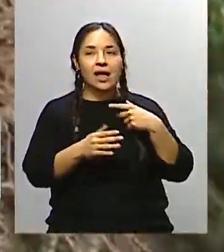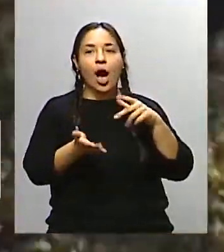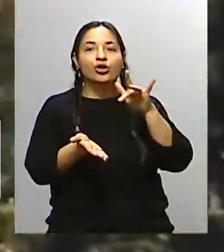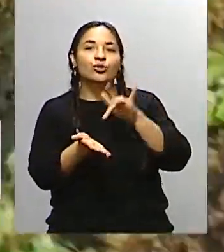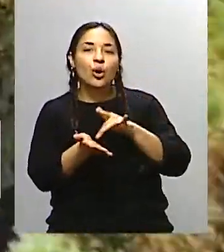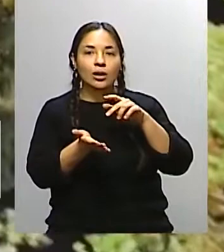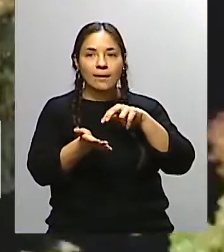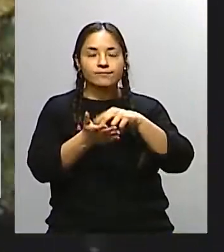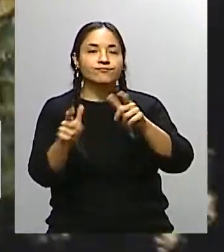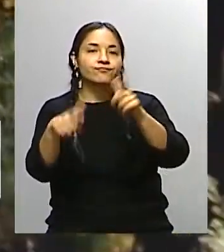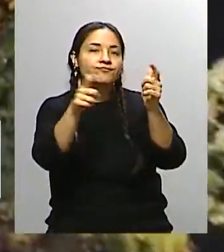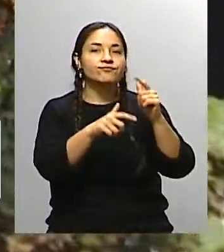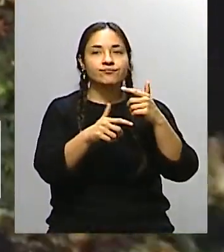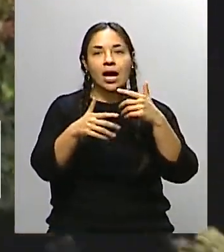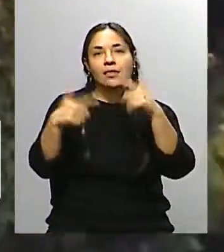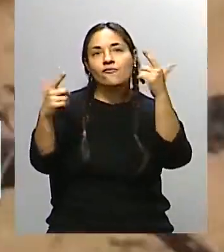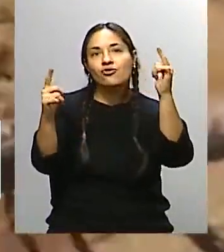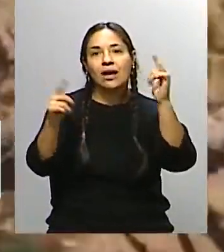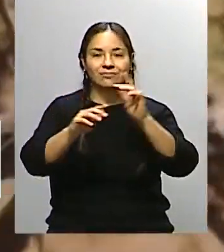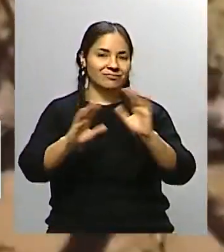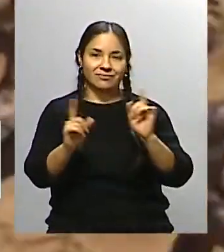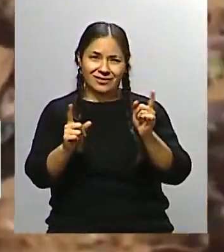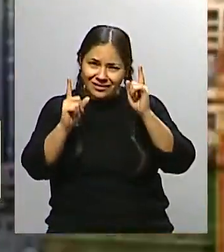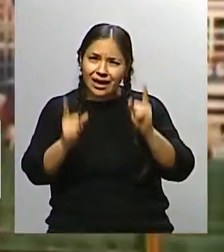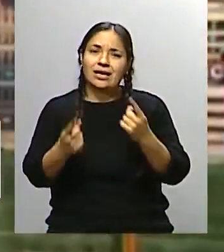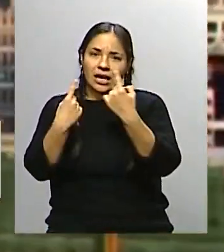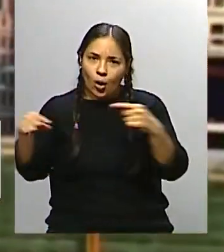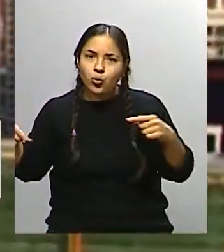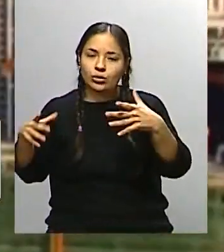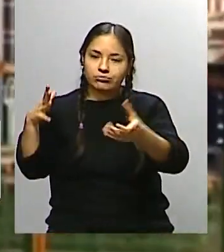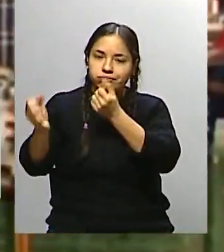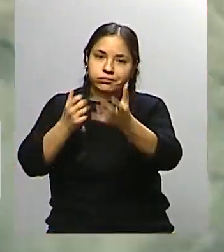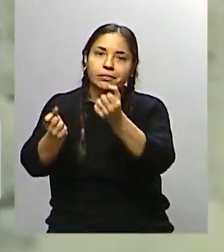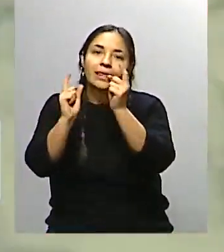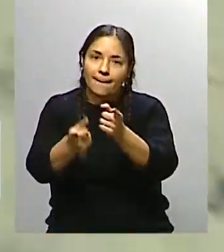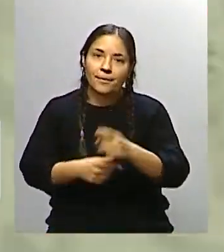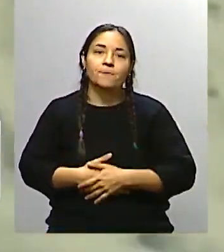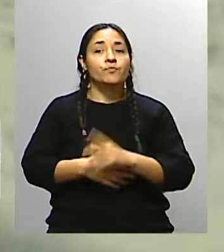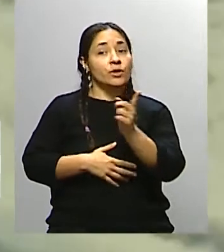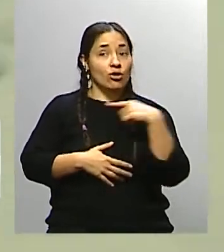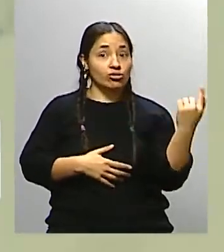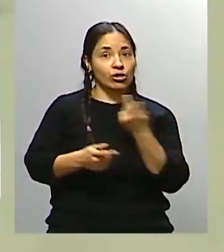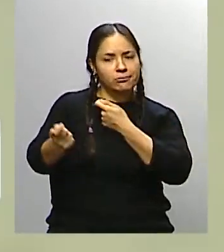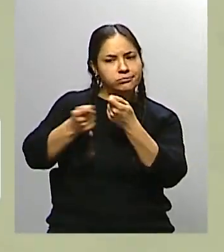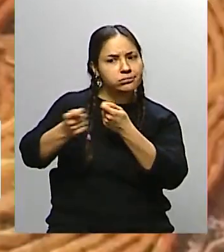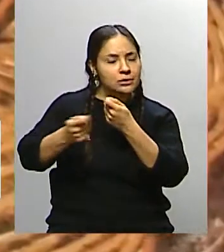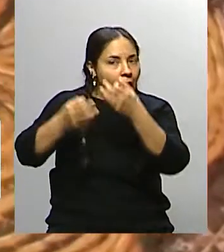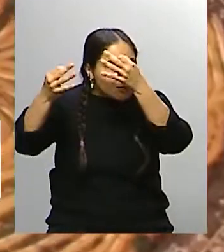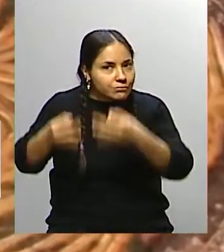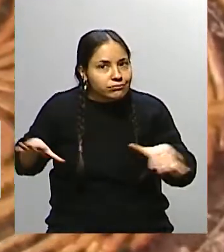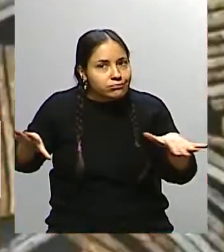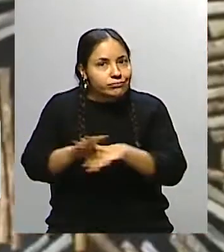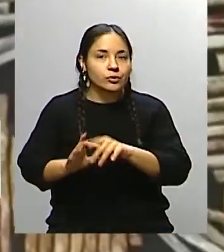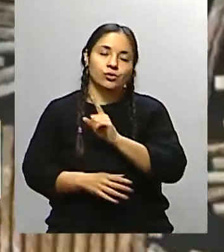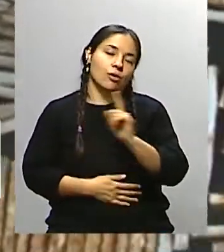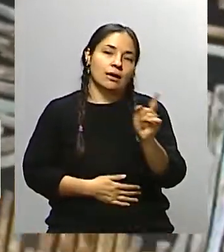Estamos en un planeta privilegiado por los recursos que tienen, pero desafortunadamente no los estamos gestionando de la manera adecuada.